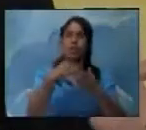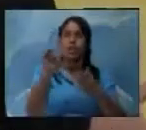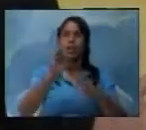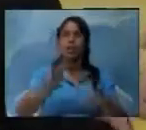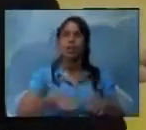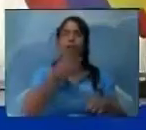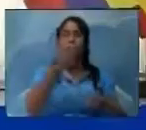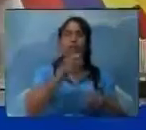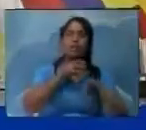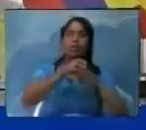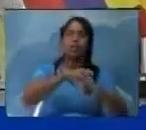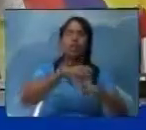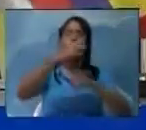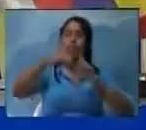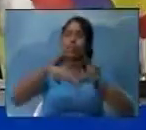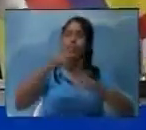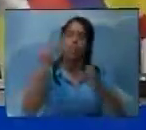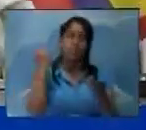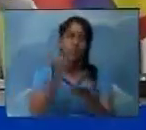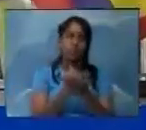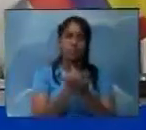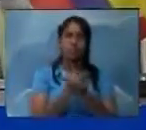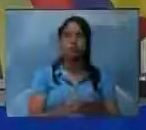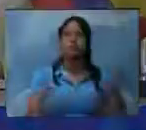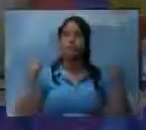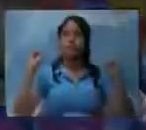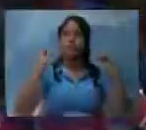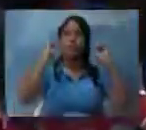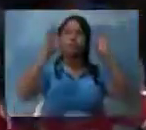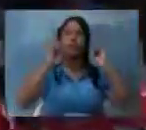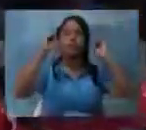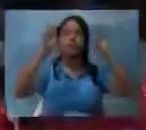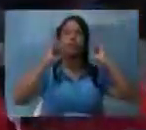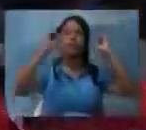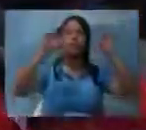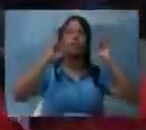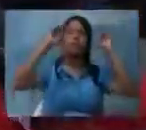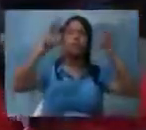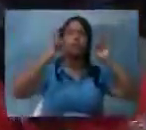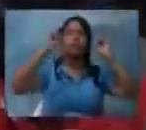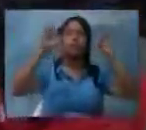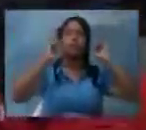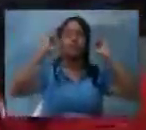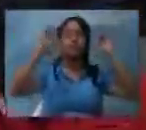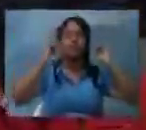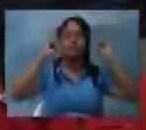nos puede llevar a los satélites.